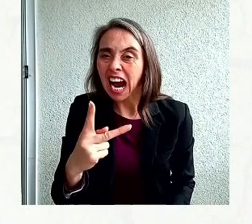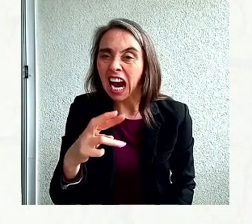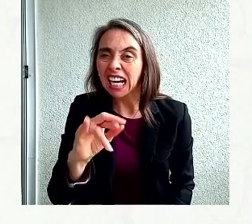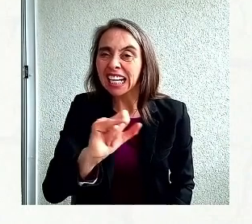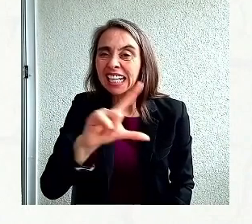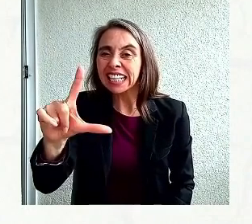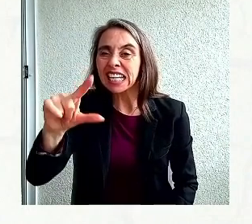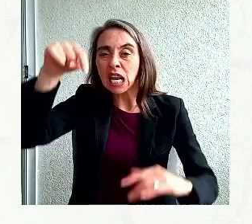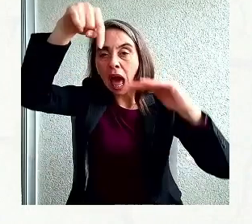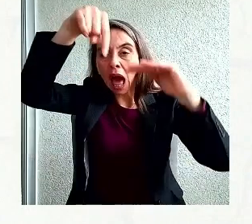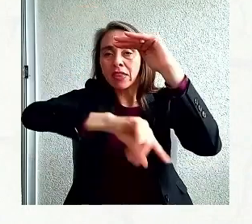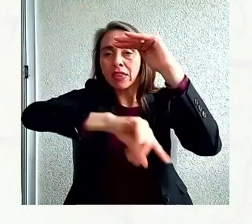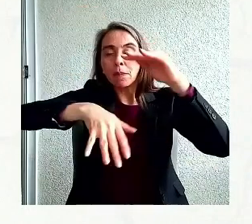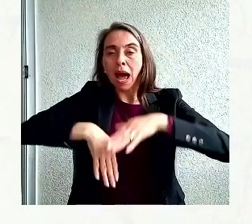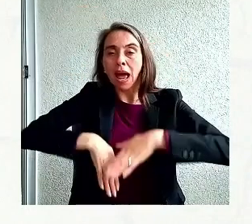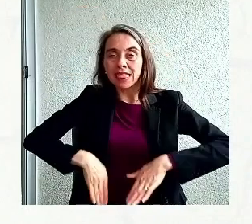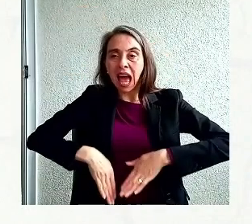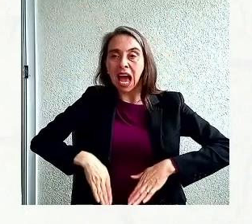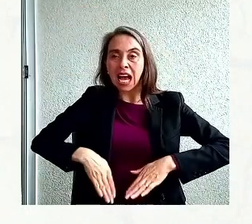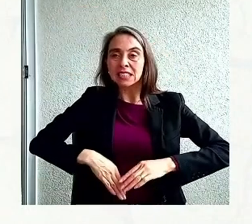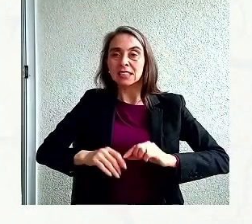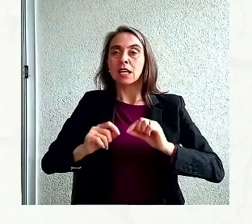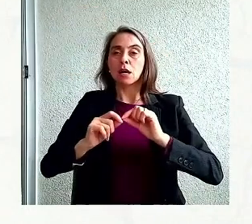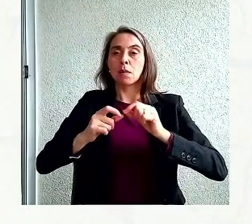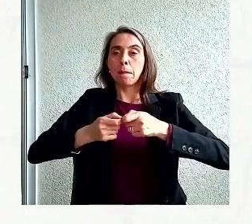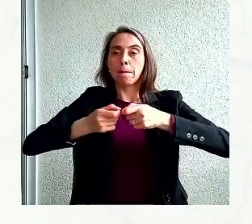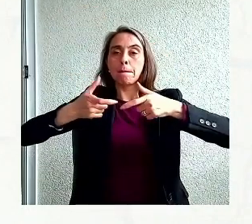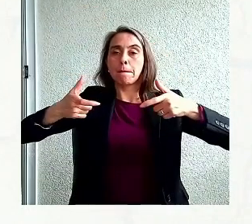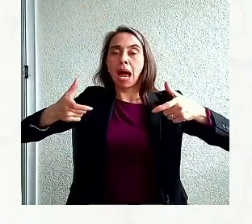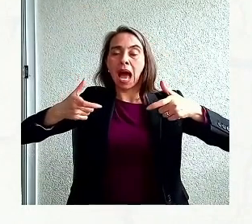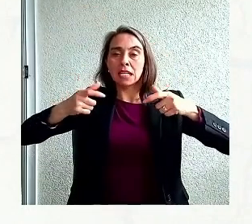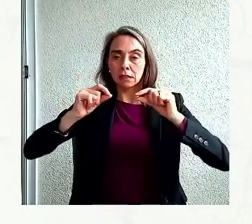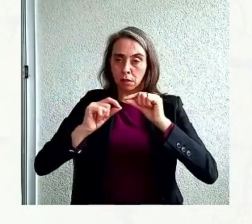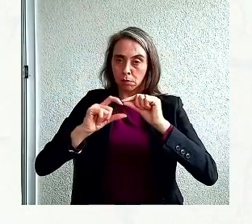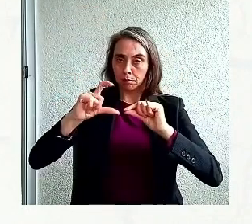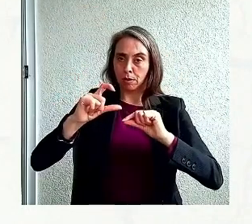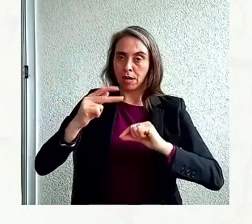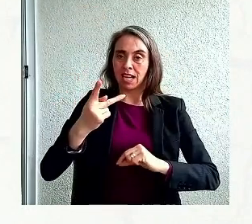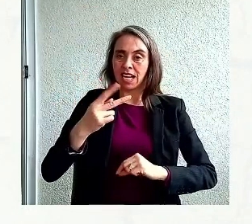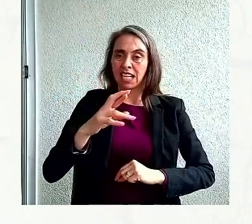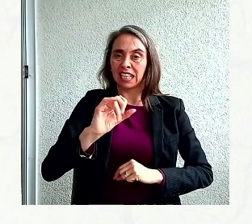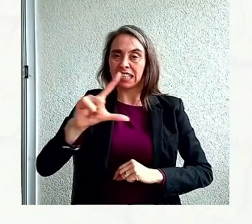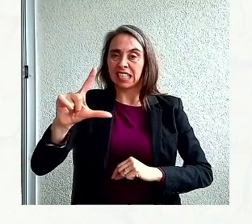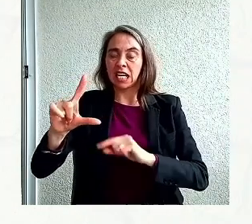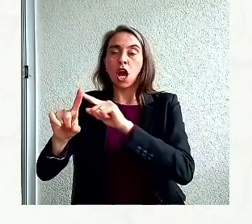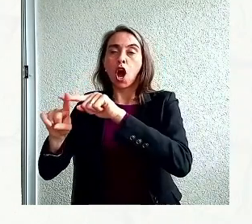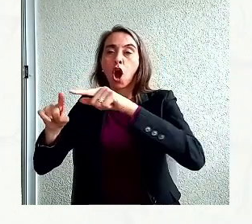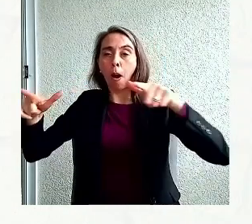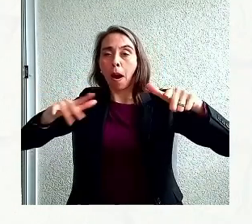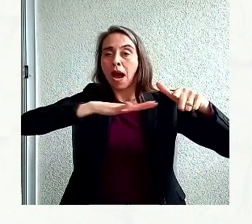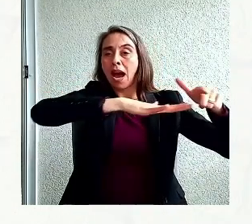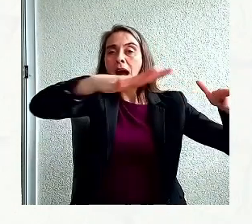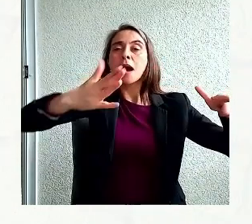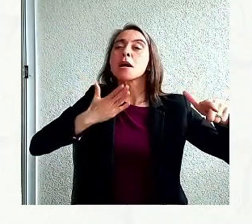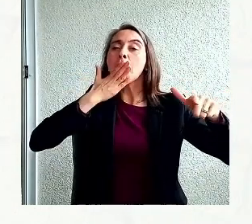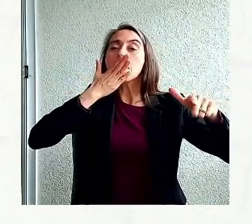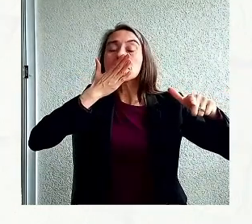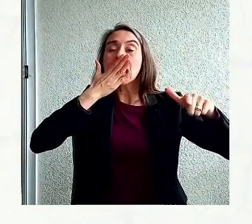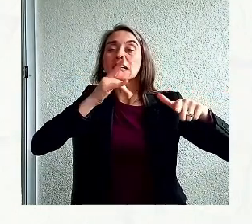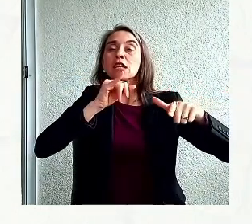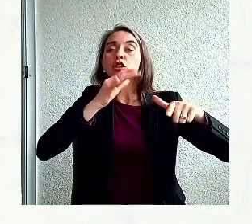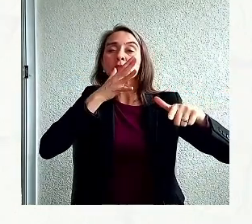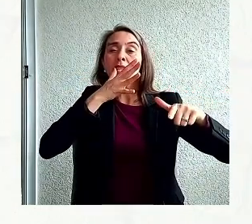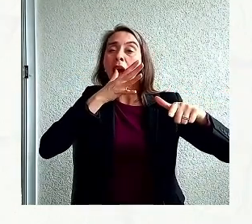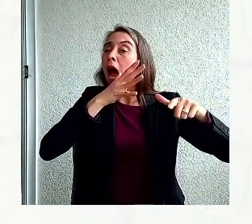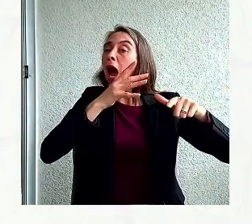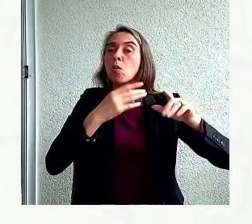distribuir al resto de la Antártica. Entonces son áreas muy clave, son áreas donde se produce la formación de masas de agua, porque el agua